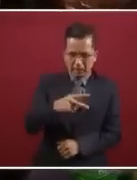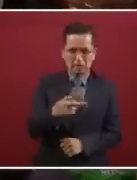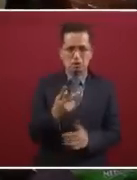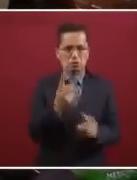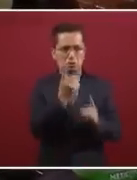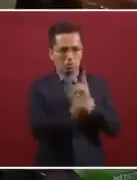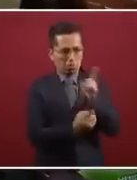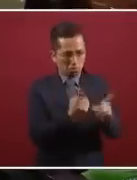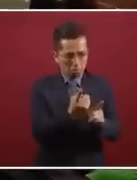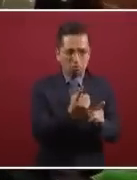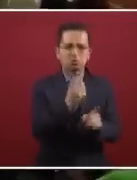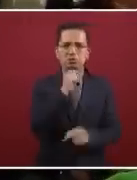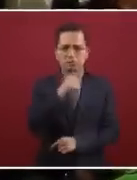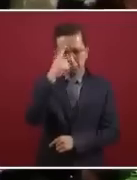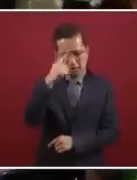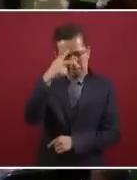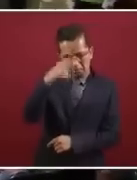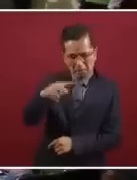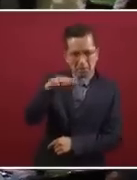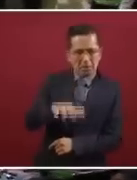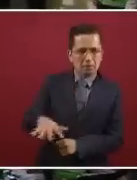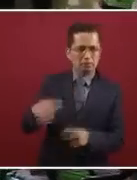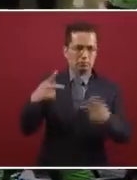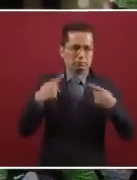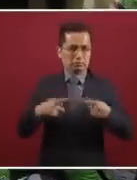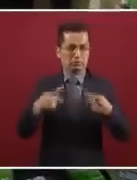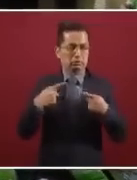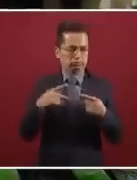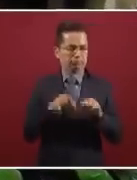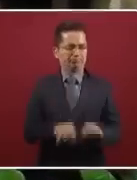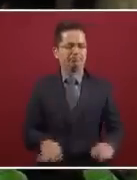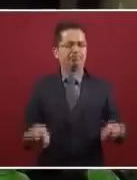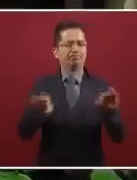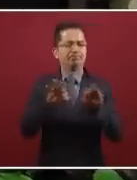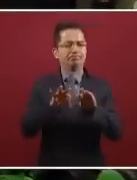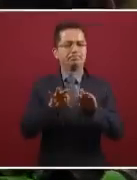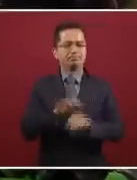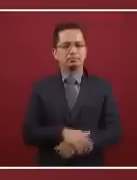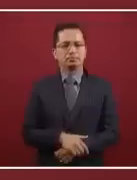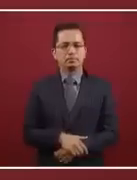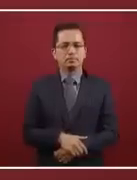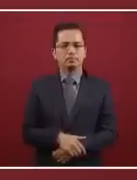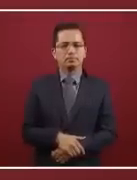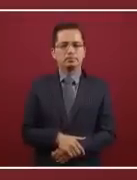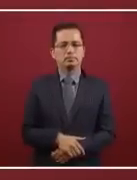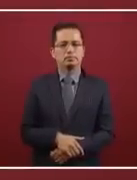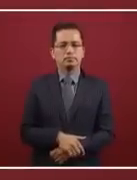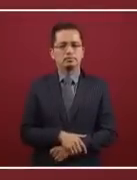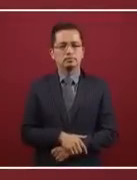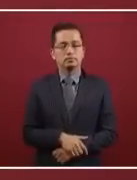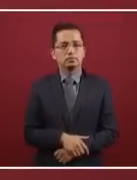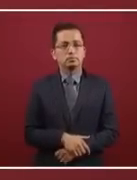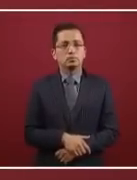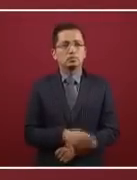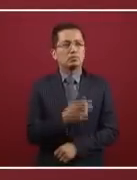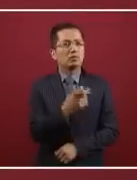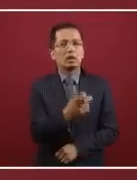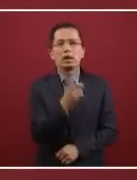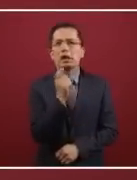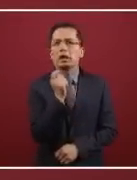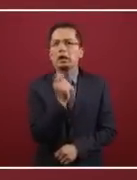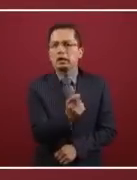mexicanos. Es una ofrenda, es un